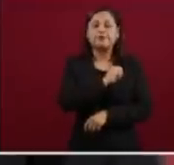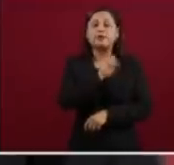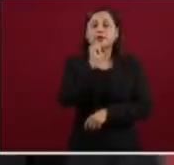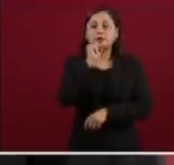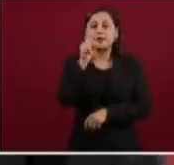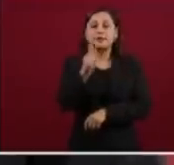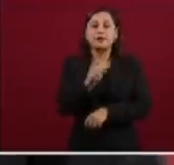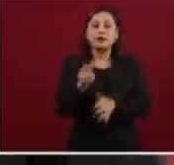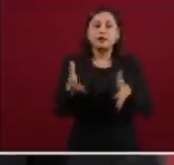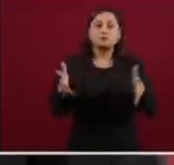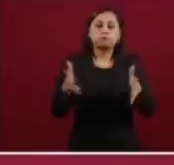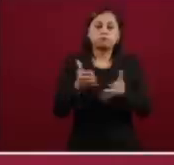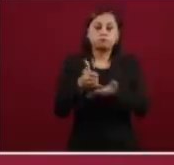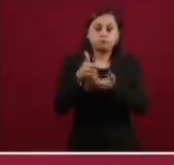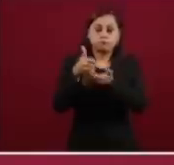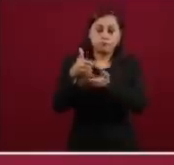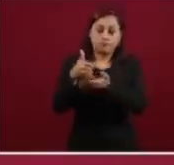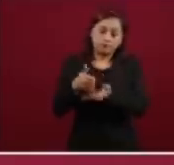peso